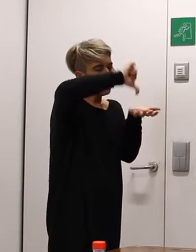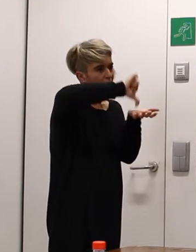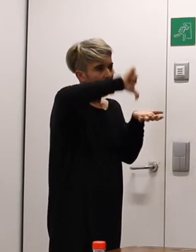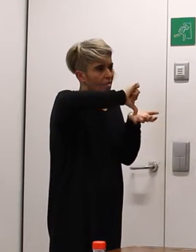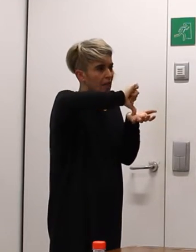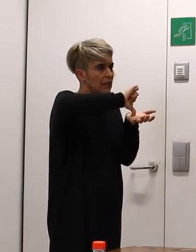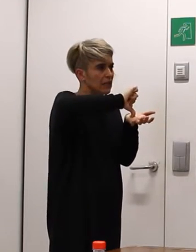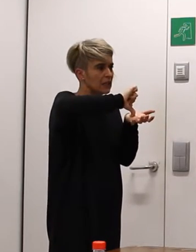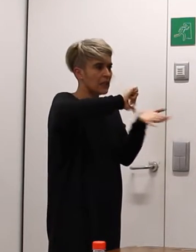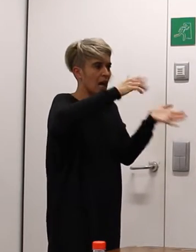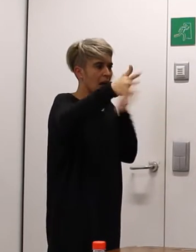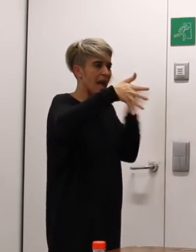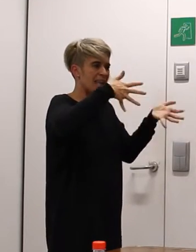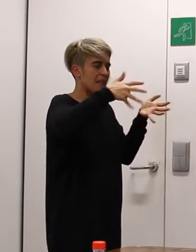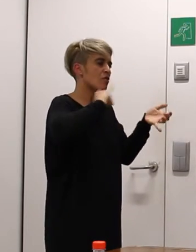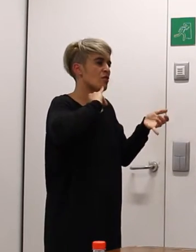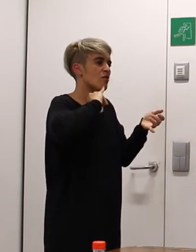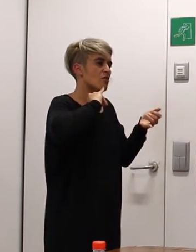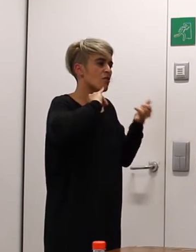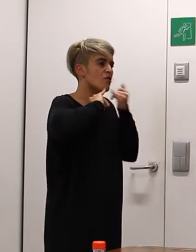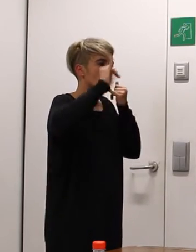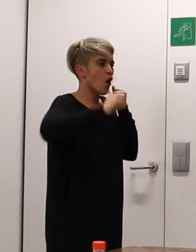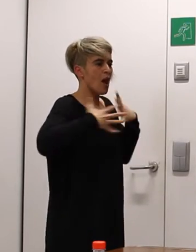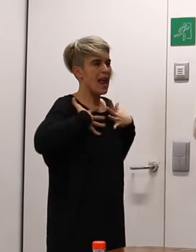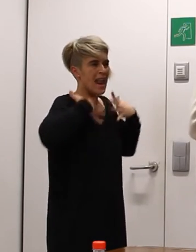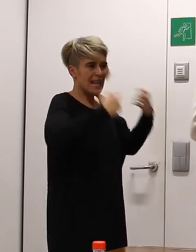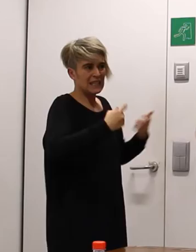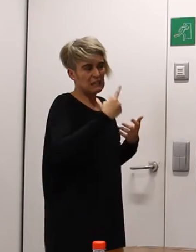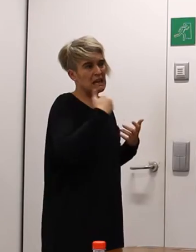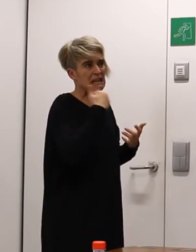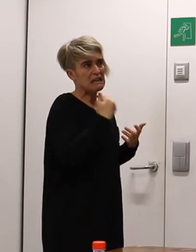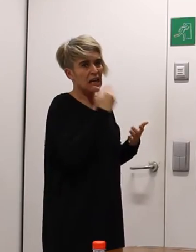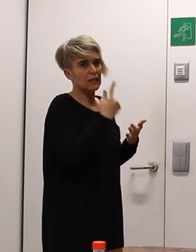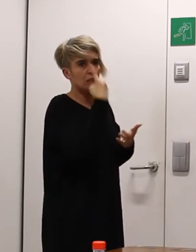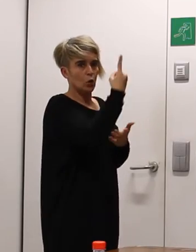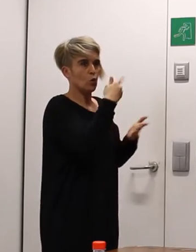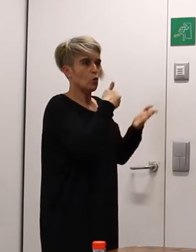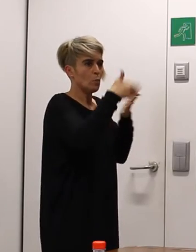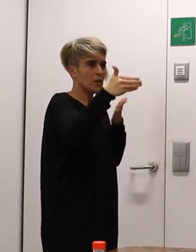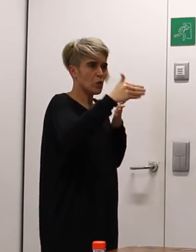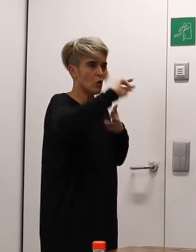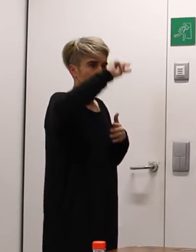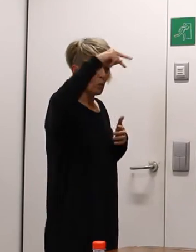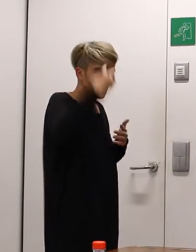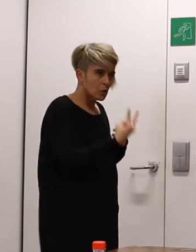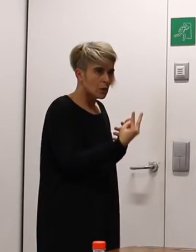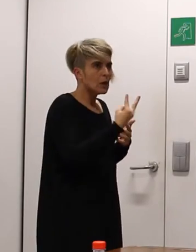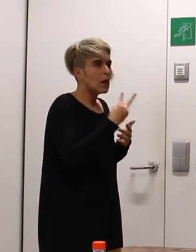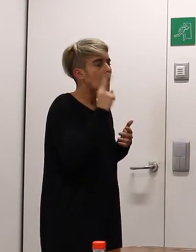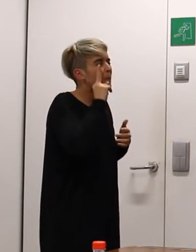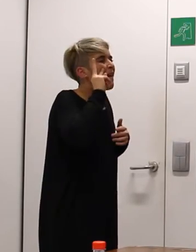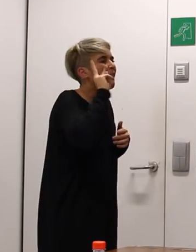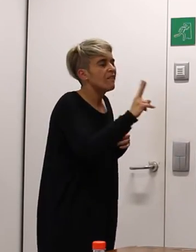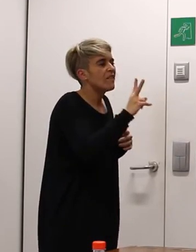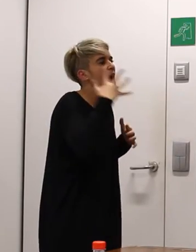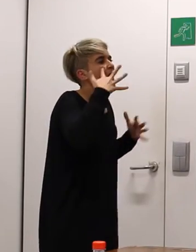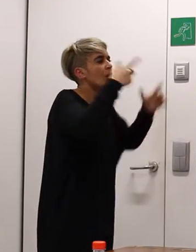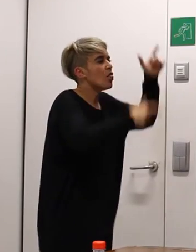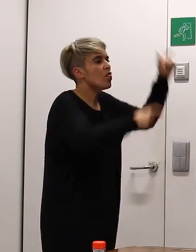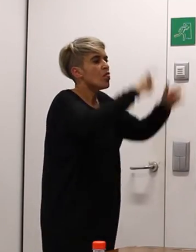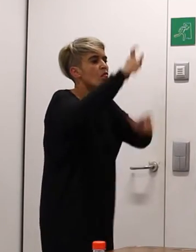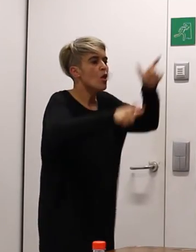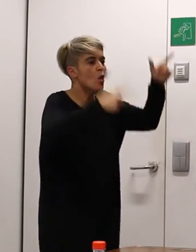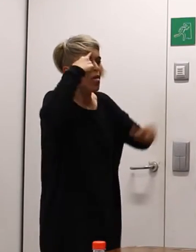unos 900.000, casi un millón de euros, y para que veáis lo que es el poder de la ciudadanía cuando está